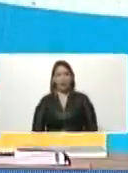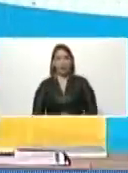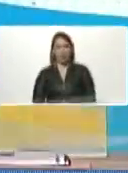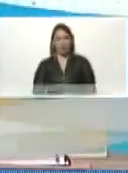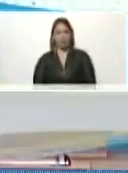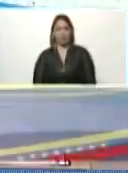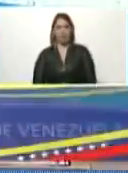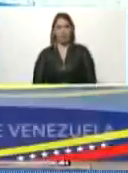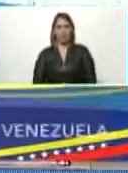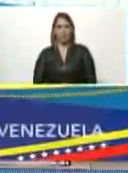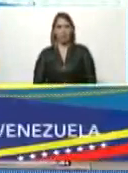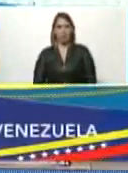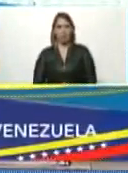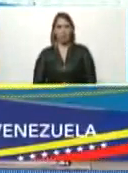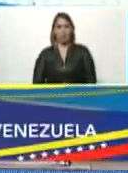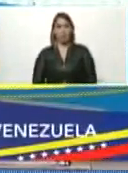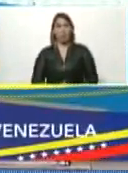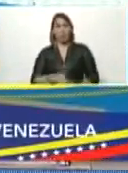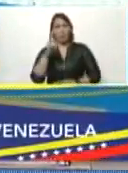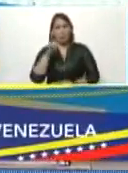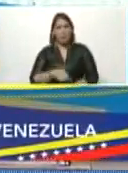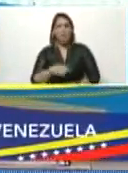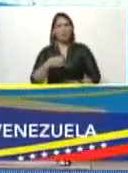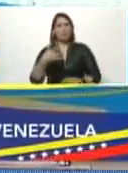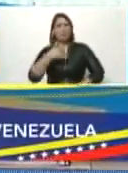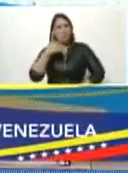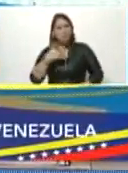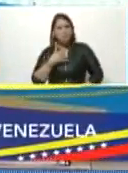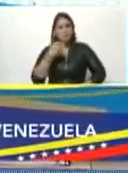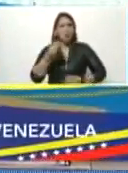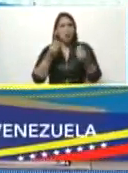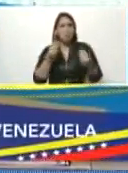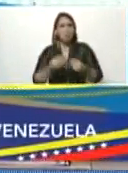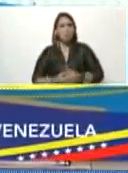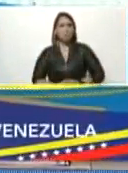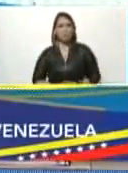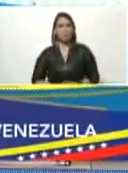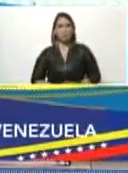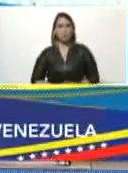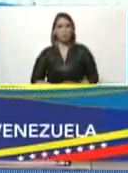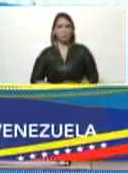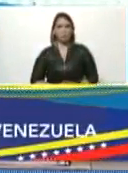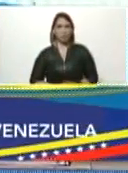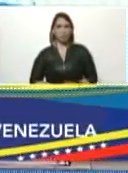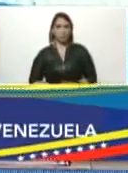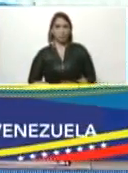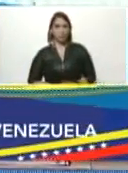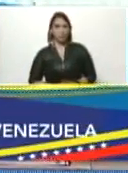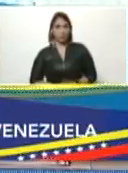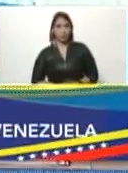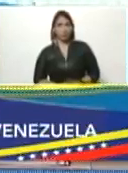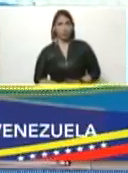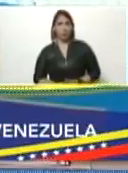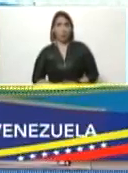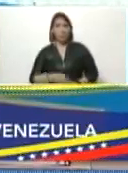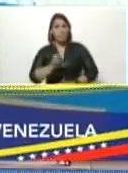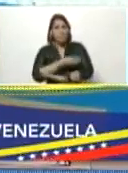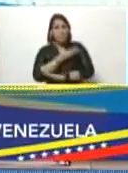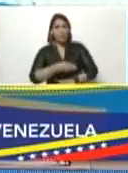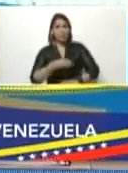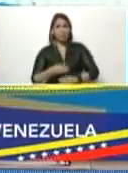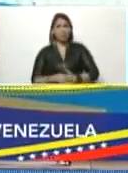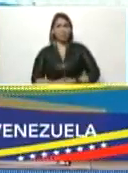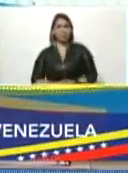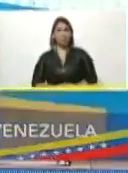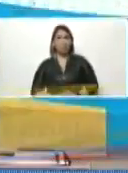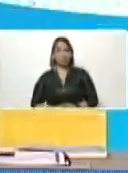el punto de vista de la interpretación, desde el punto de vista de la melodía, la